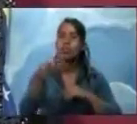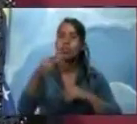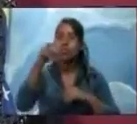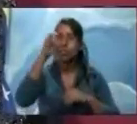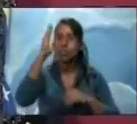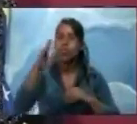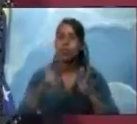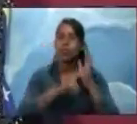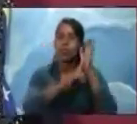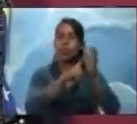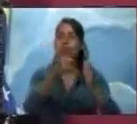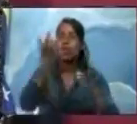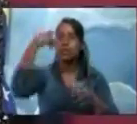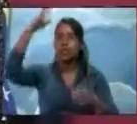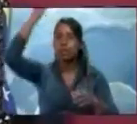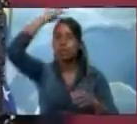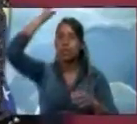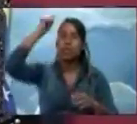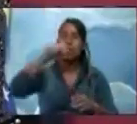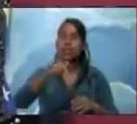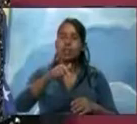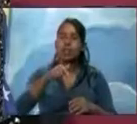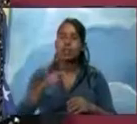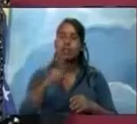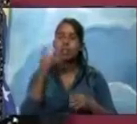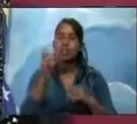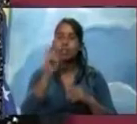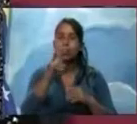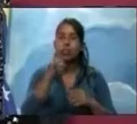mostró al rey Nabucodonosor en Daniel